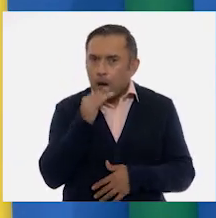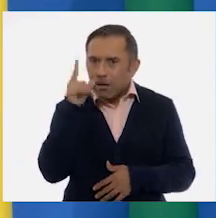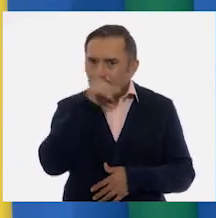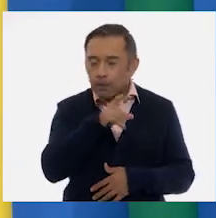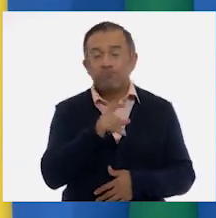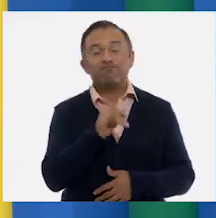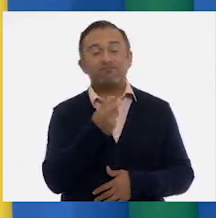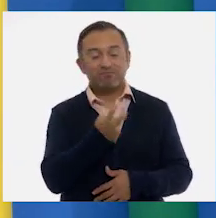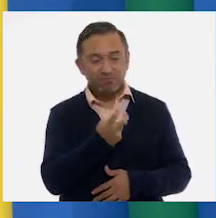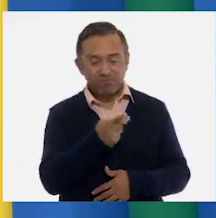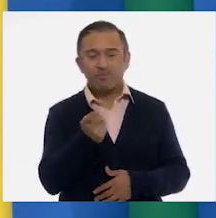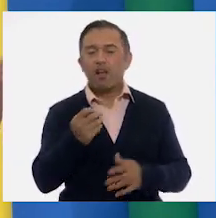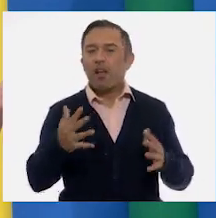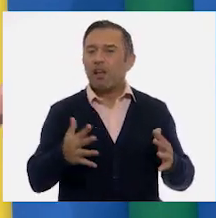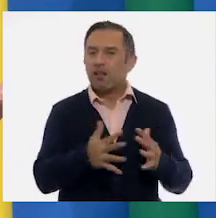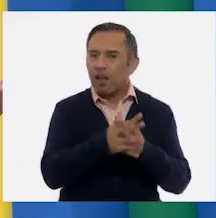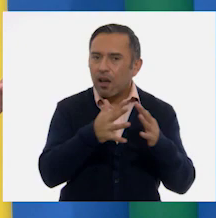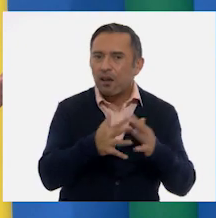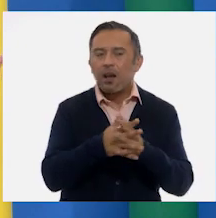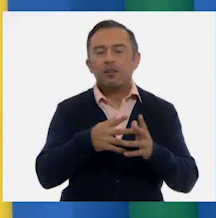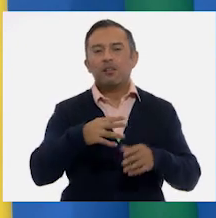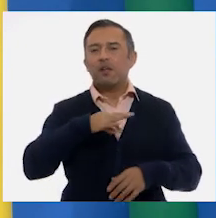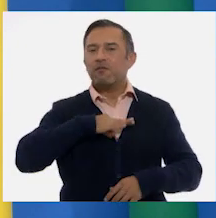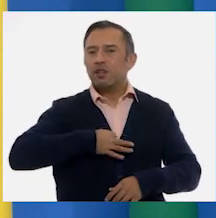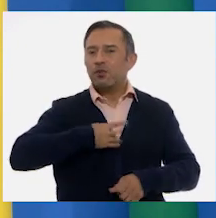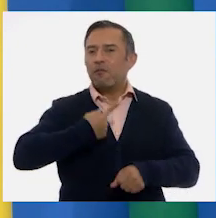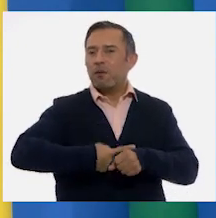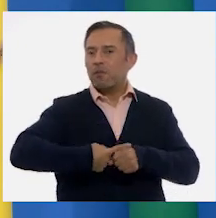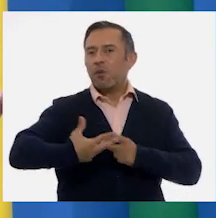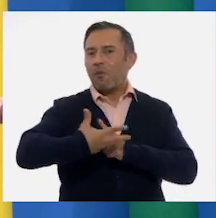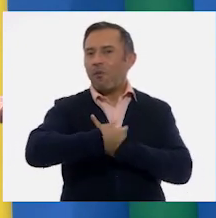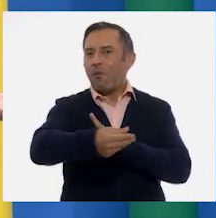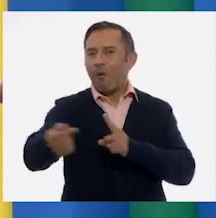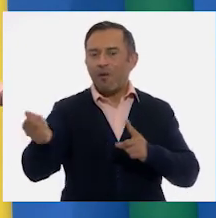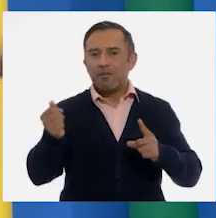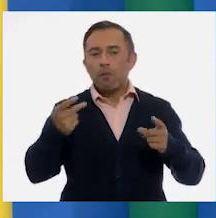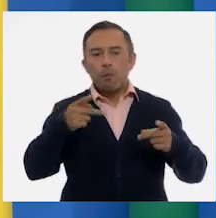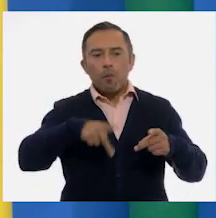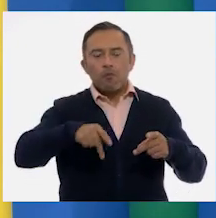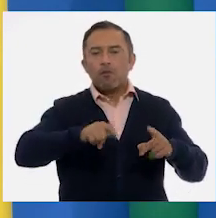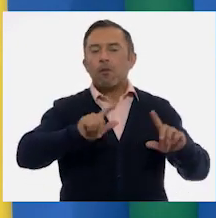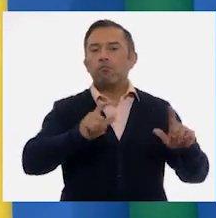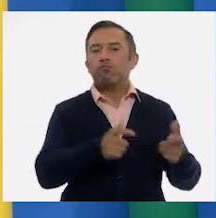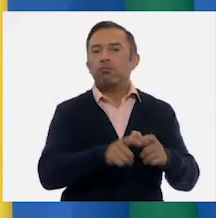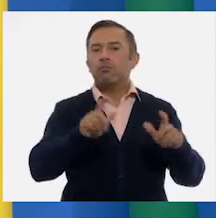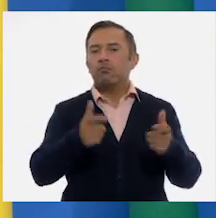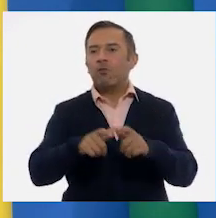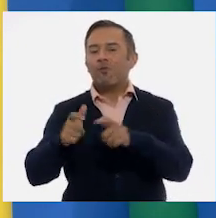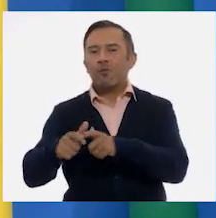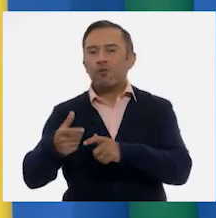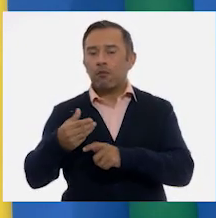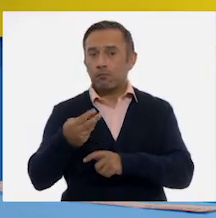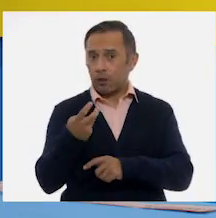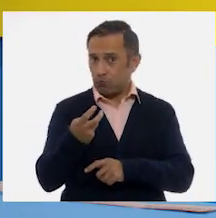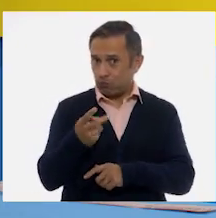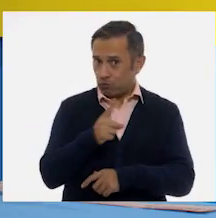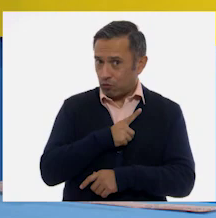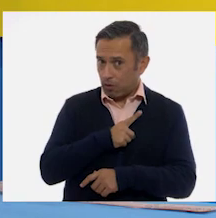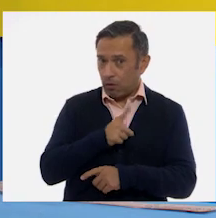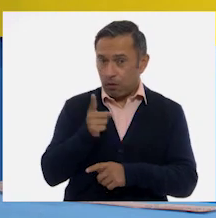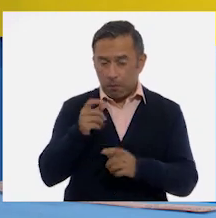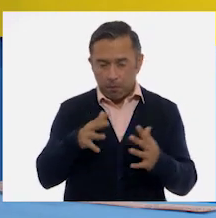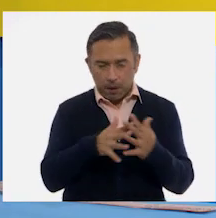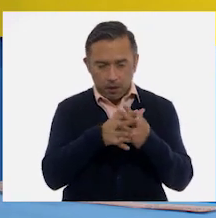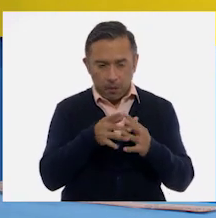las epidemias, los pueblos enteros de Mesoamérica se vaciaron. Y eso no fue el único golpe que sufrieron tras la conquista. No,